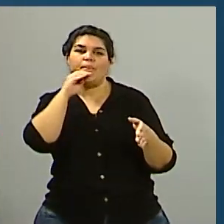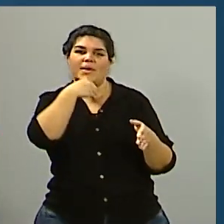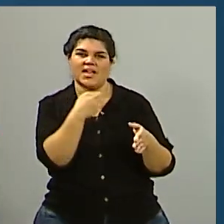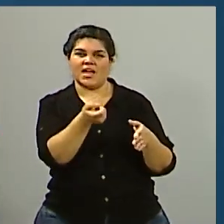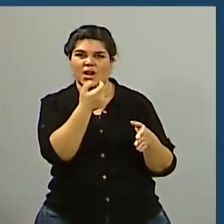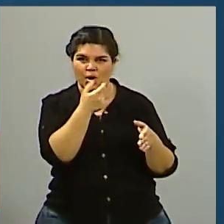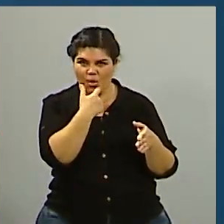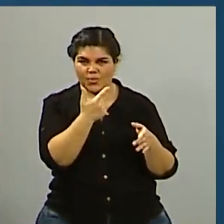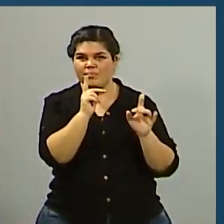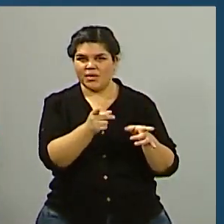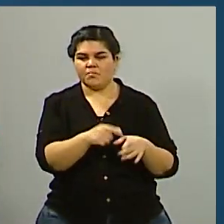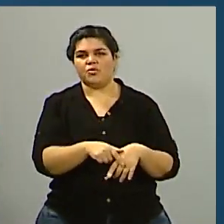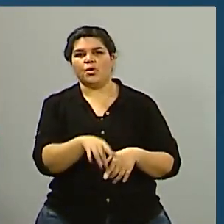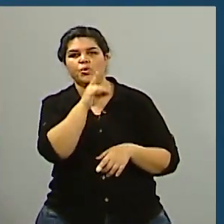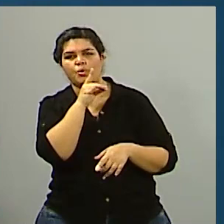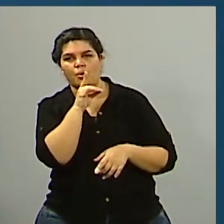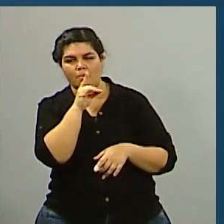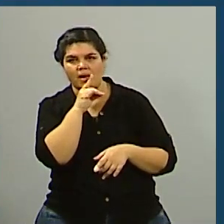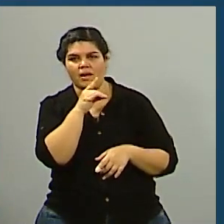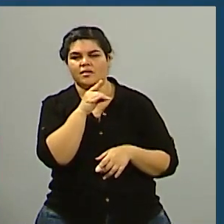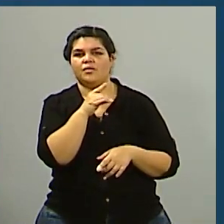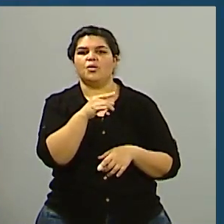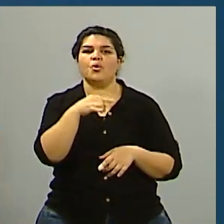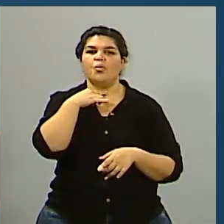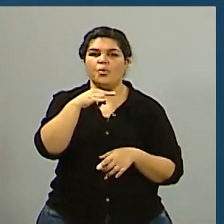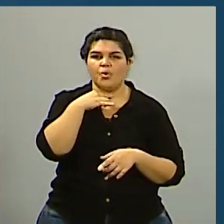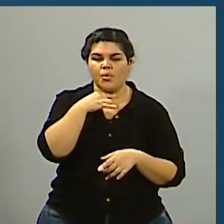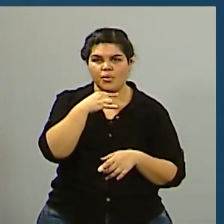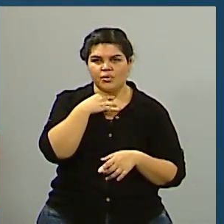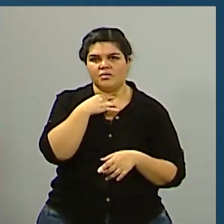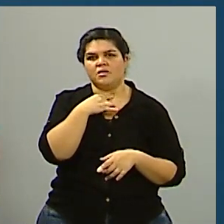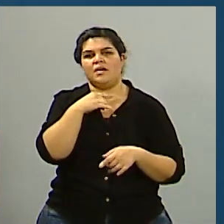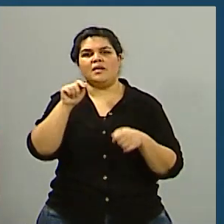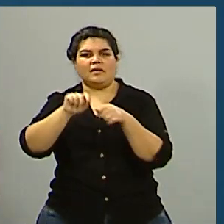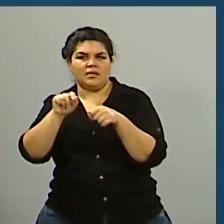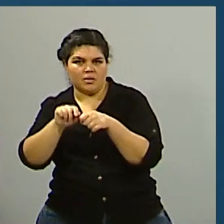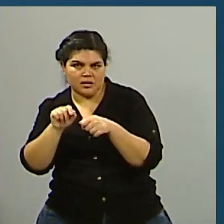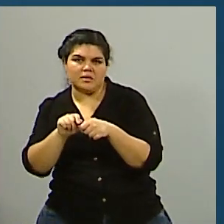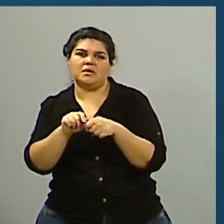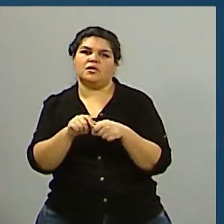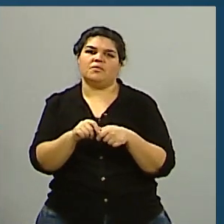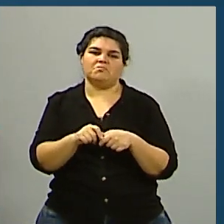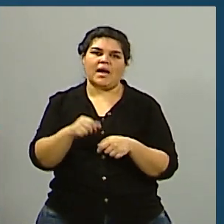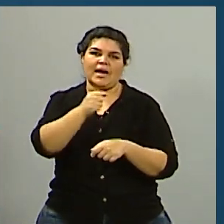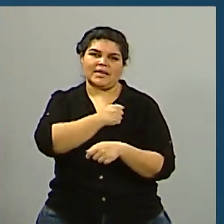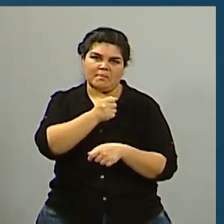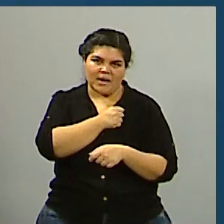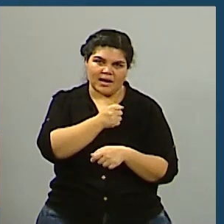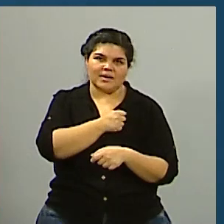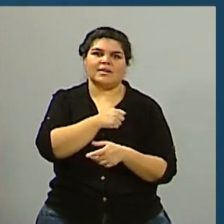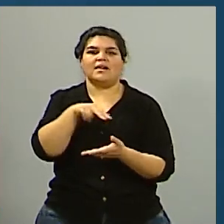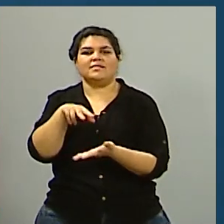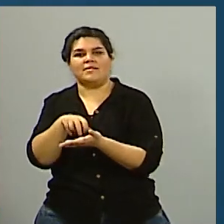de Tucumán, de Jujuy, de Santiago del Estero, Catamarca, de Salta. Bueno, pero también esas provincias,